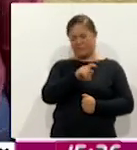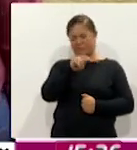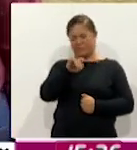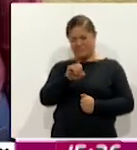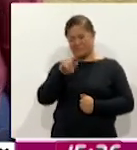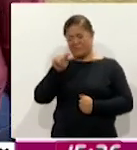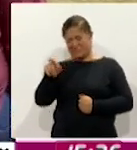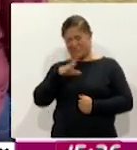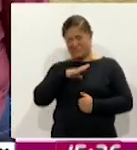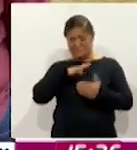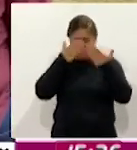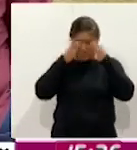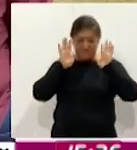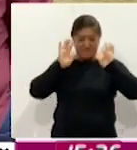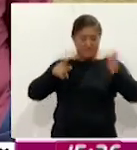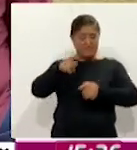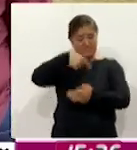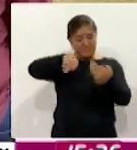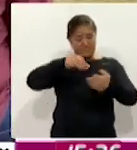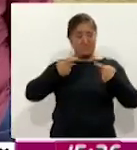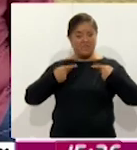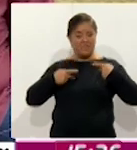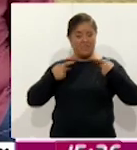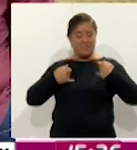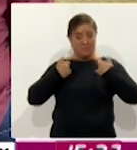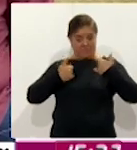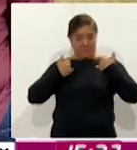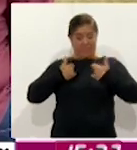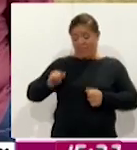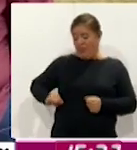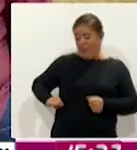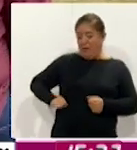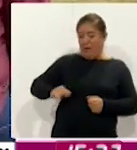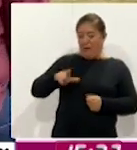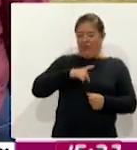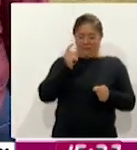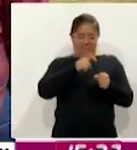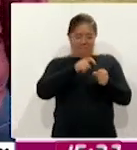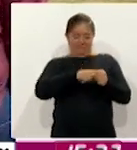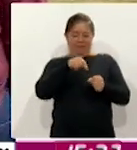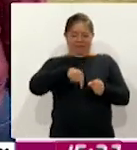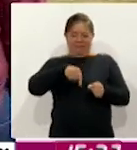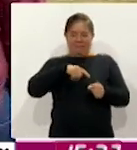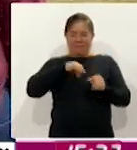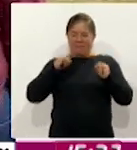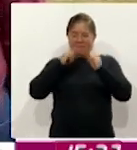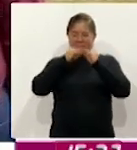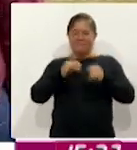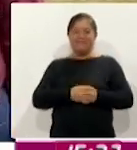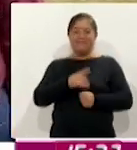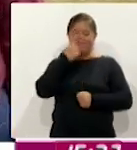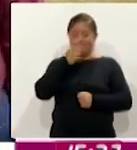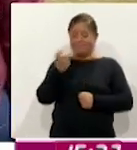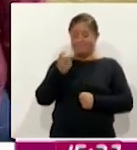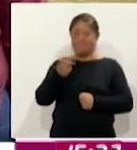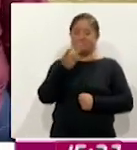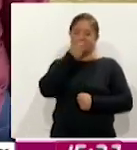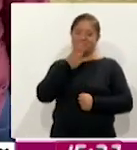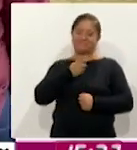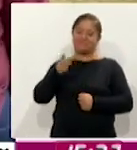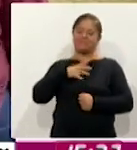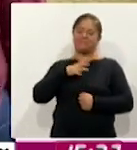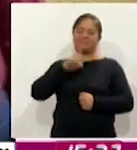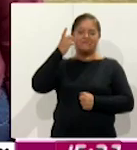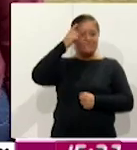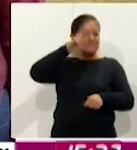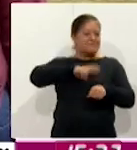la convocatoria para los jóvenes que se interesen en incorporarse a esta institución. Y para hablarnos de ello, se encuentra con nosotros la